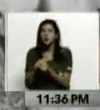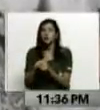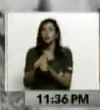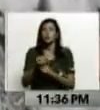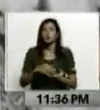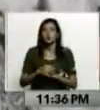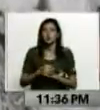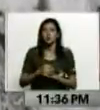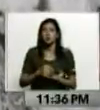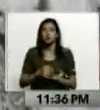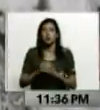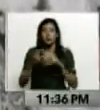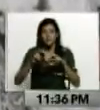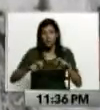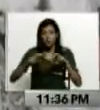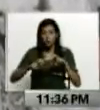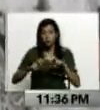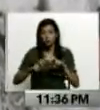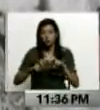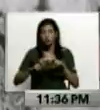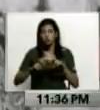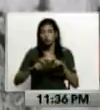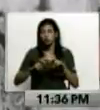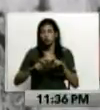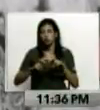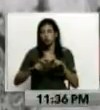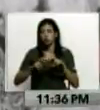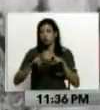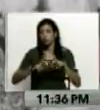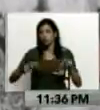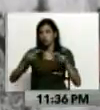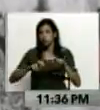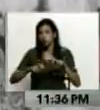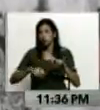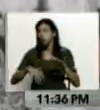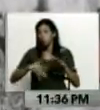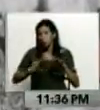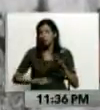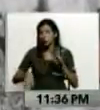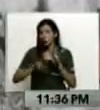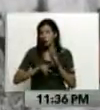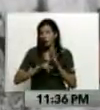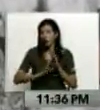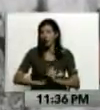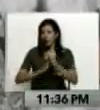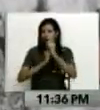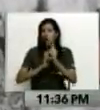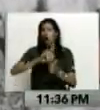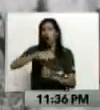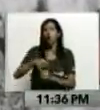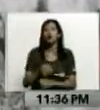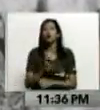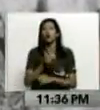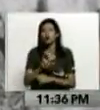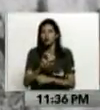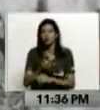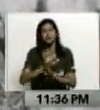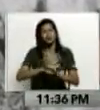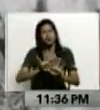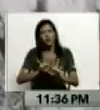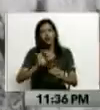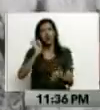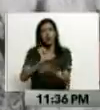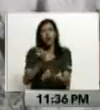Derechos Humanos pedía averiguación total del caso pues podía ser repetición de lo que le hicieron a Jorge Rodríguez es hora de que